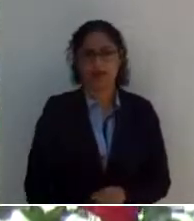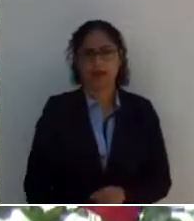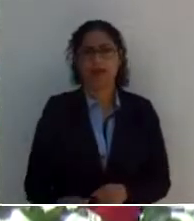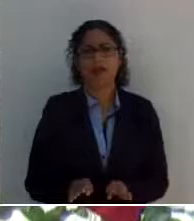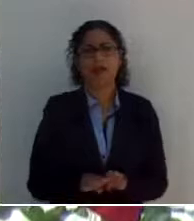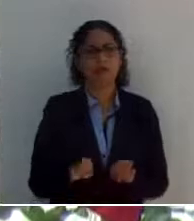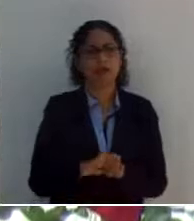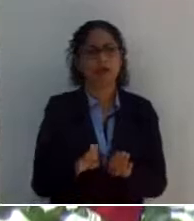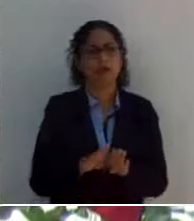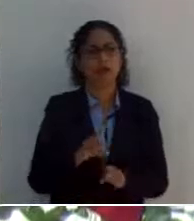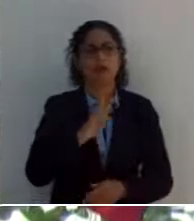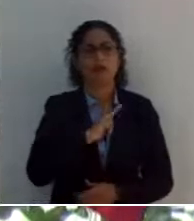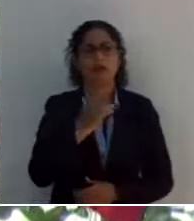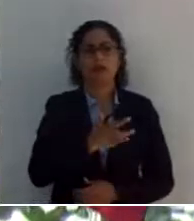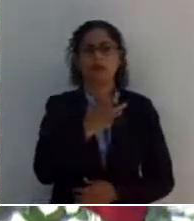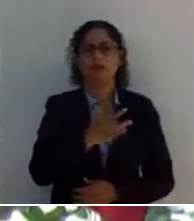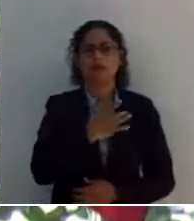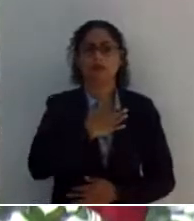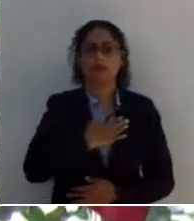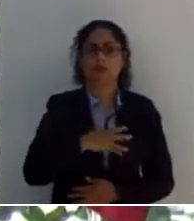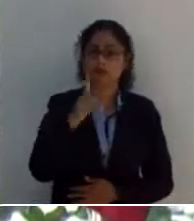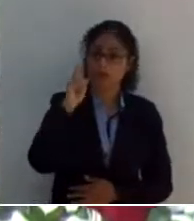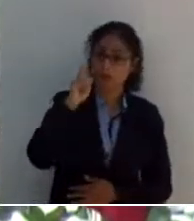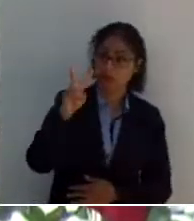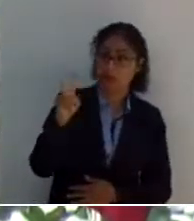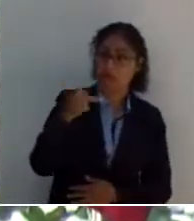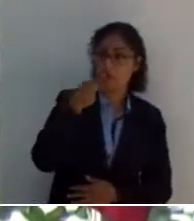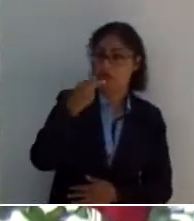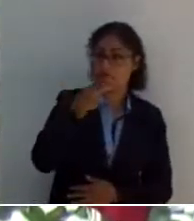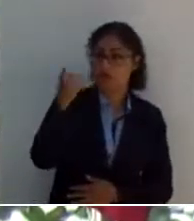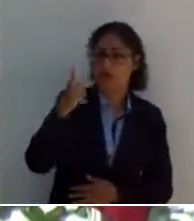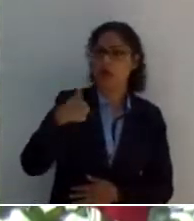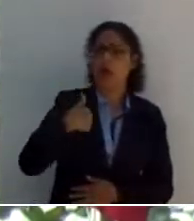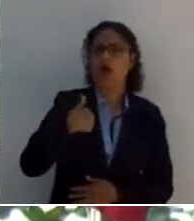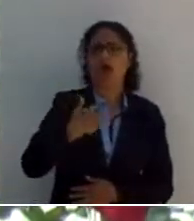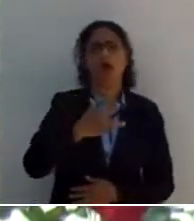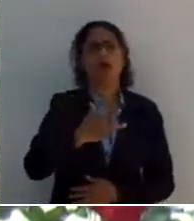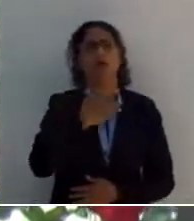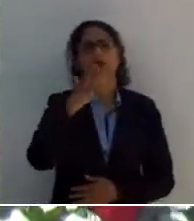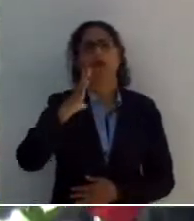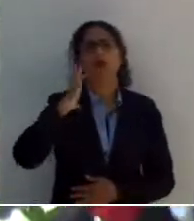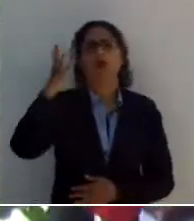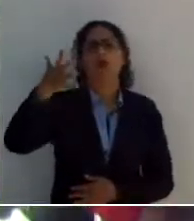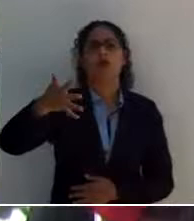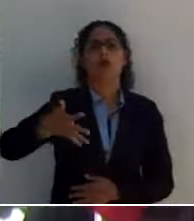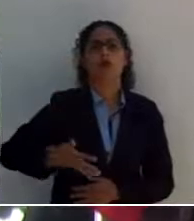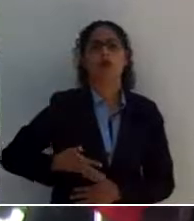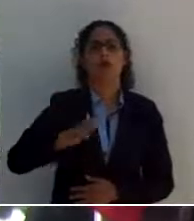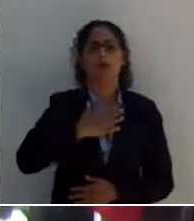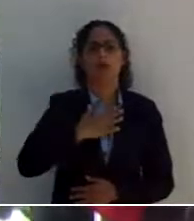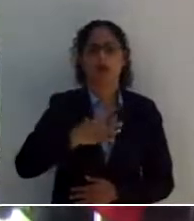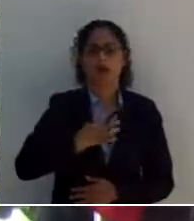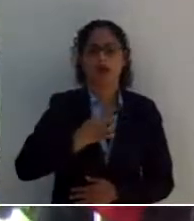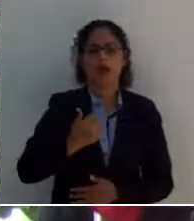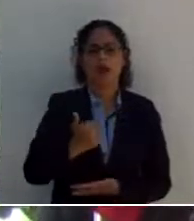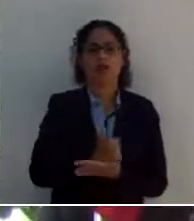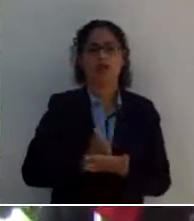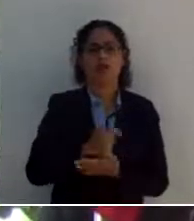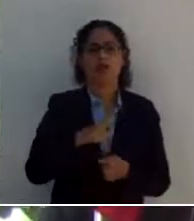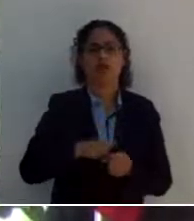Me da mi satisfacción escuchar a Edwin que diga que se siente orgulloso de portar este uniforme